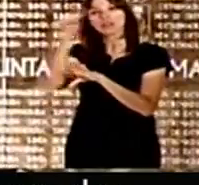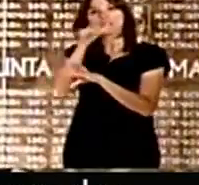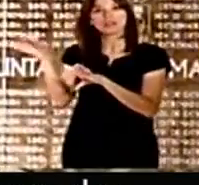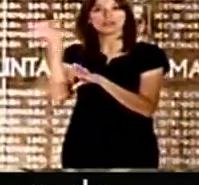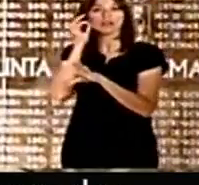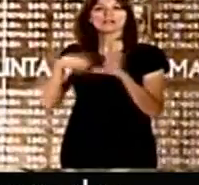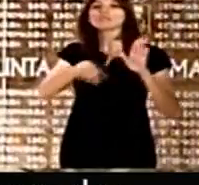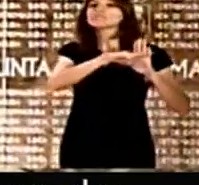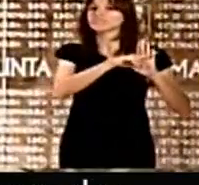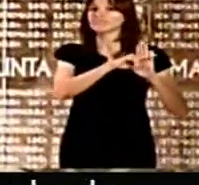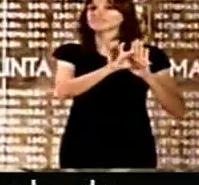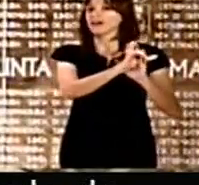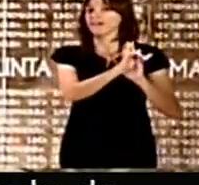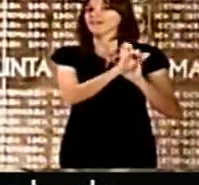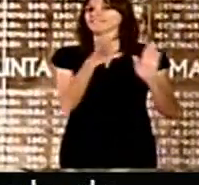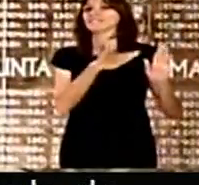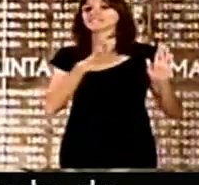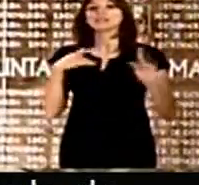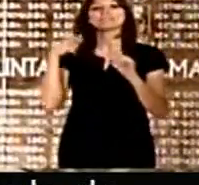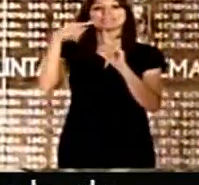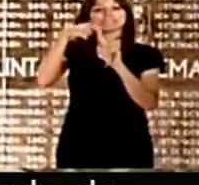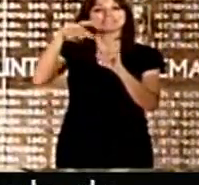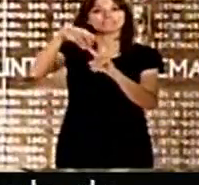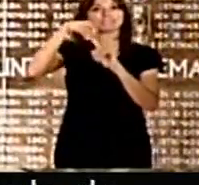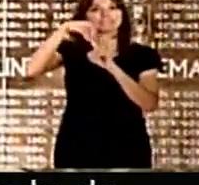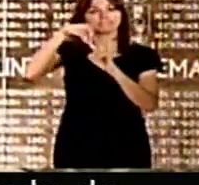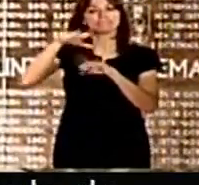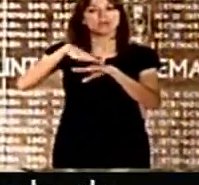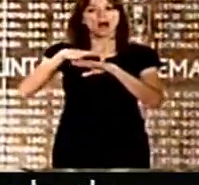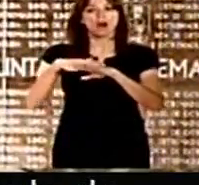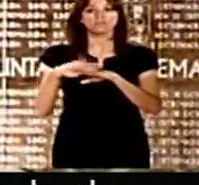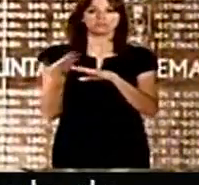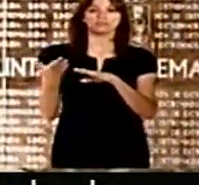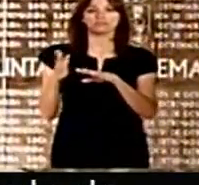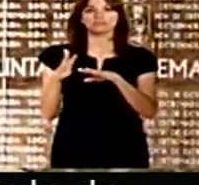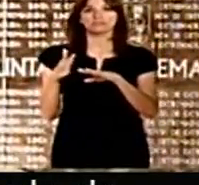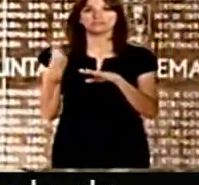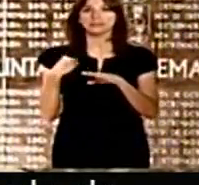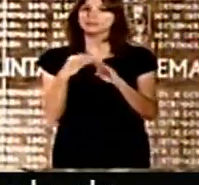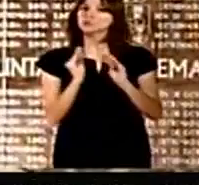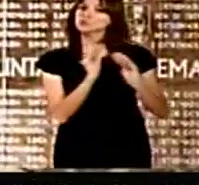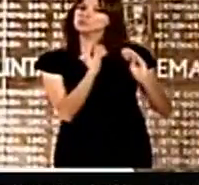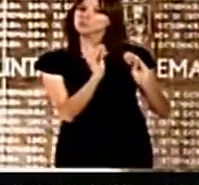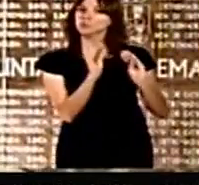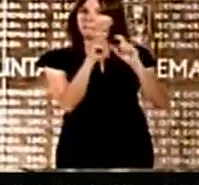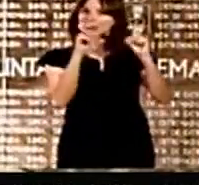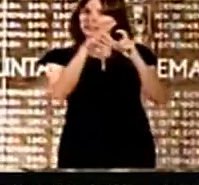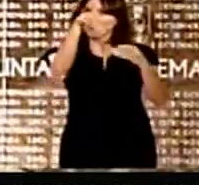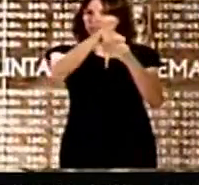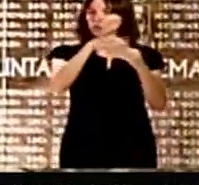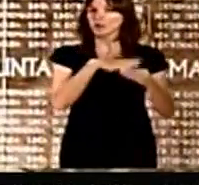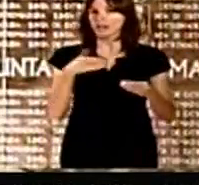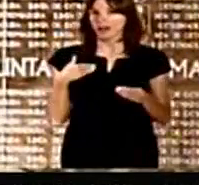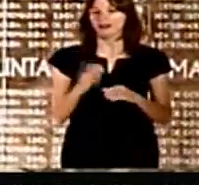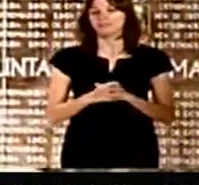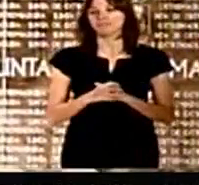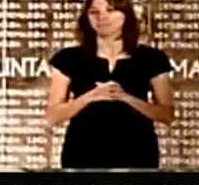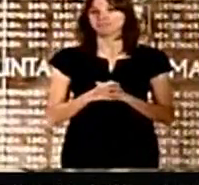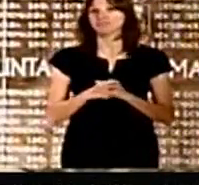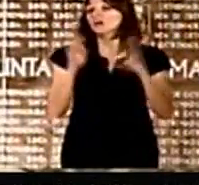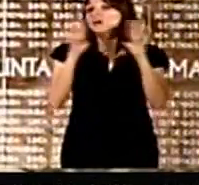género y que buscan la igualdad de género como medida de la propia empresa. En definitiva, acciones